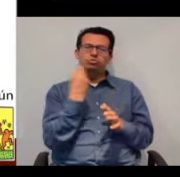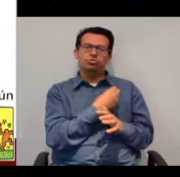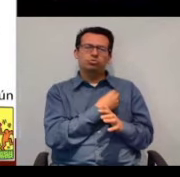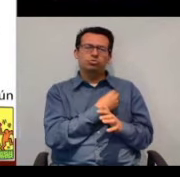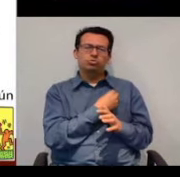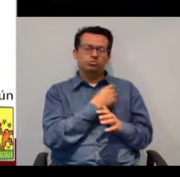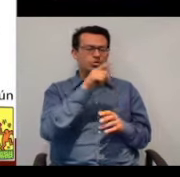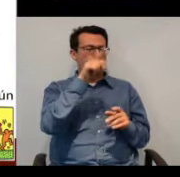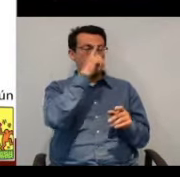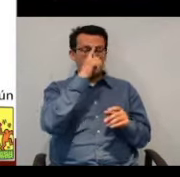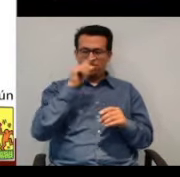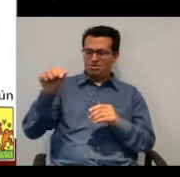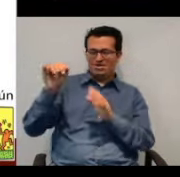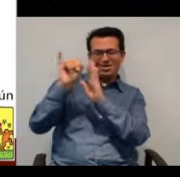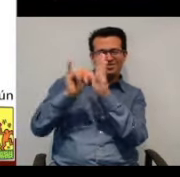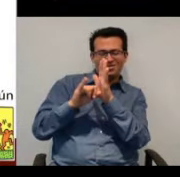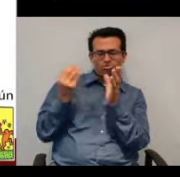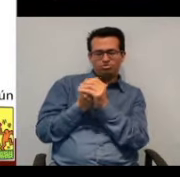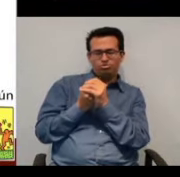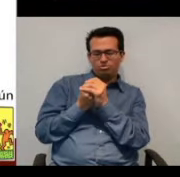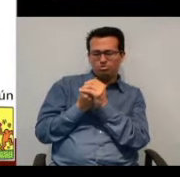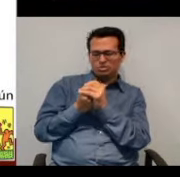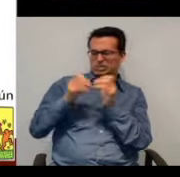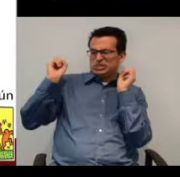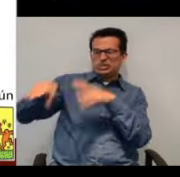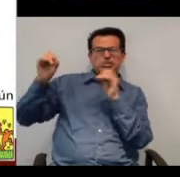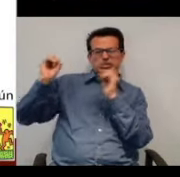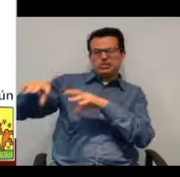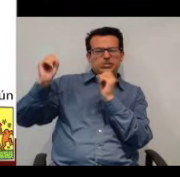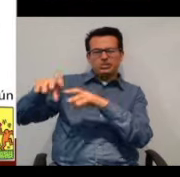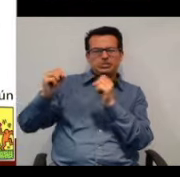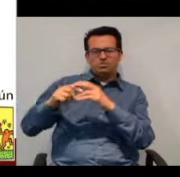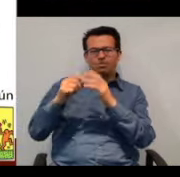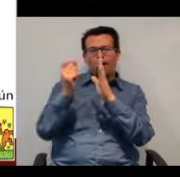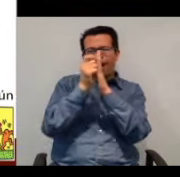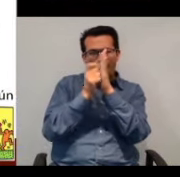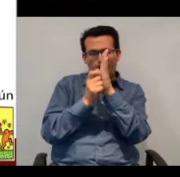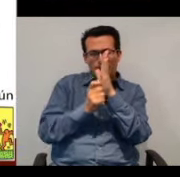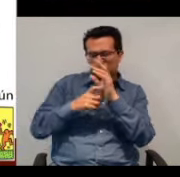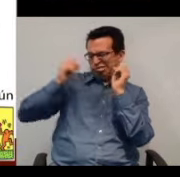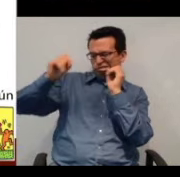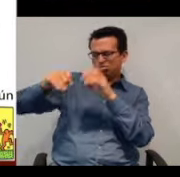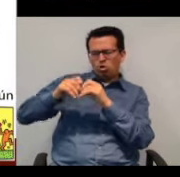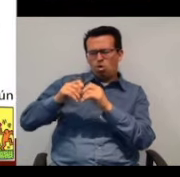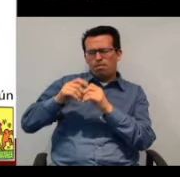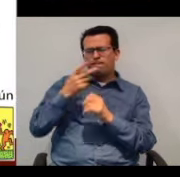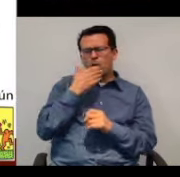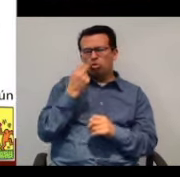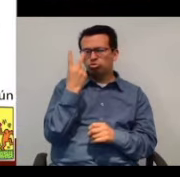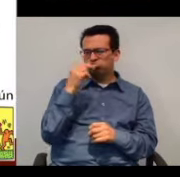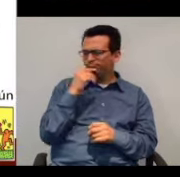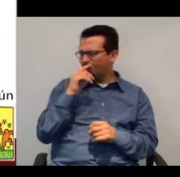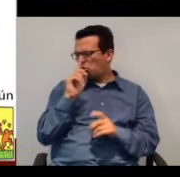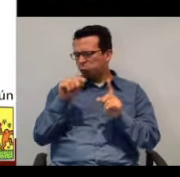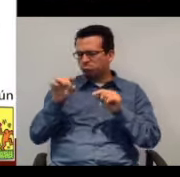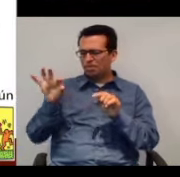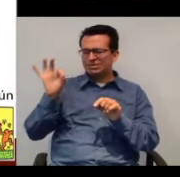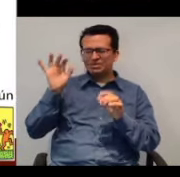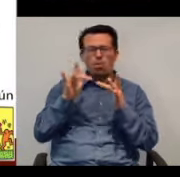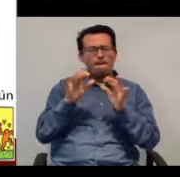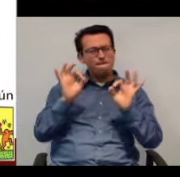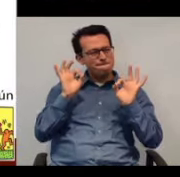no llenar el índice y la herramienta de indicadores, sino de poder seleccionar los que son más pertinentes en este momento para